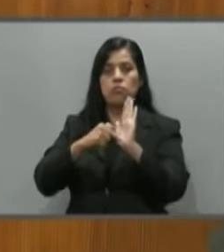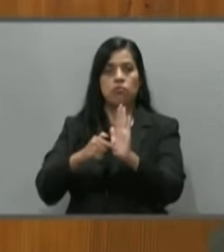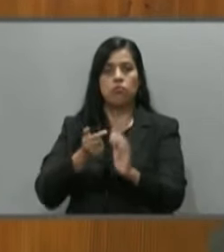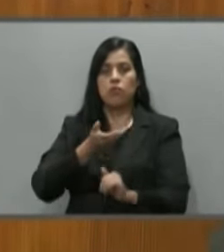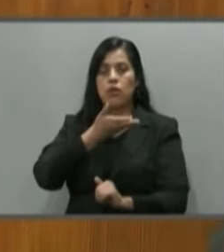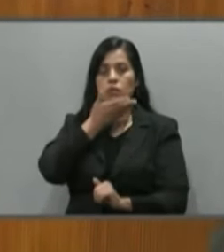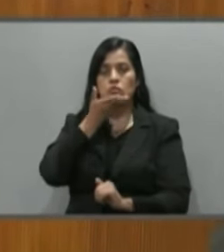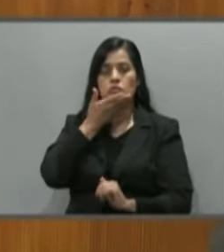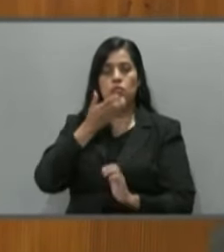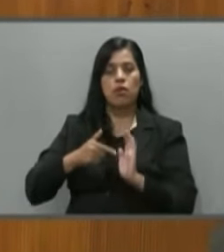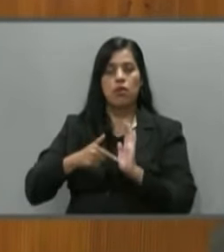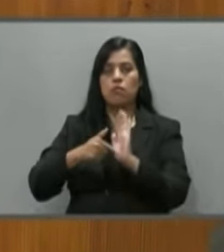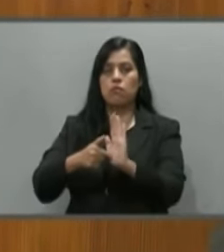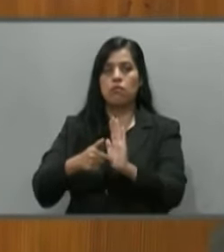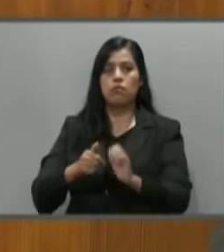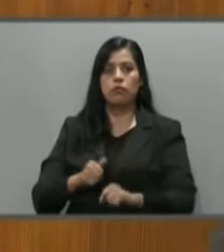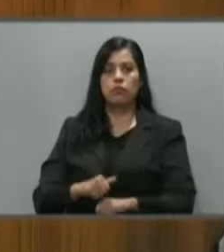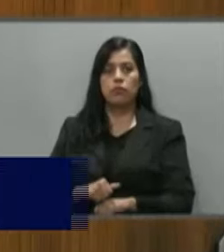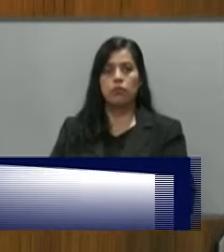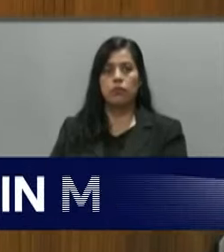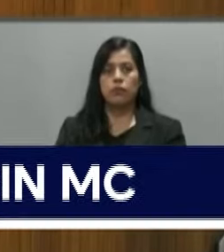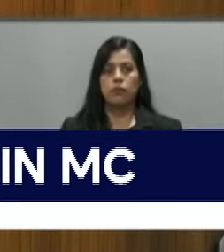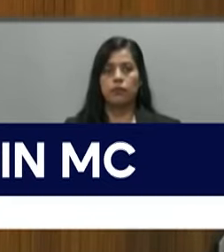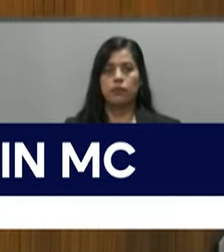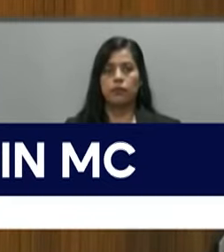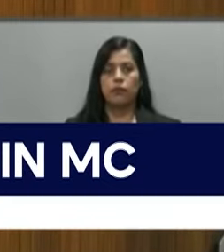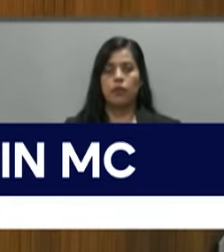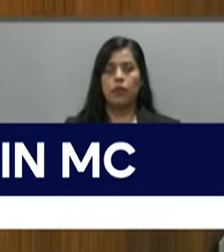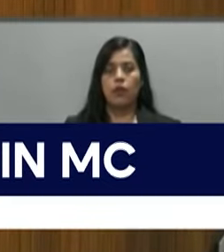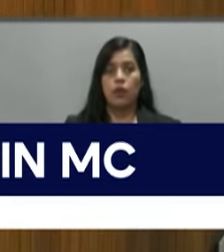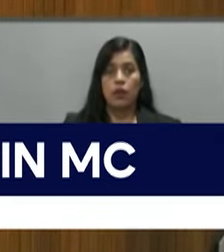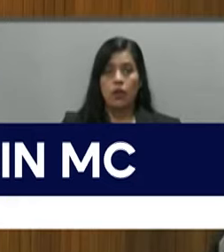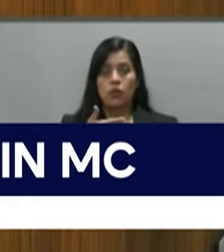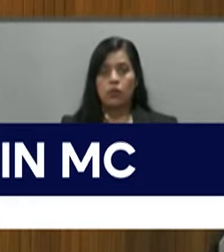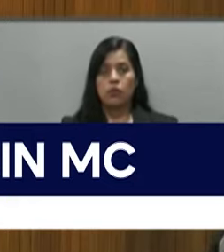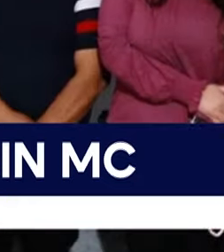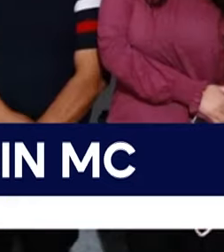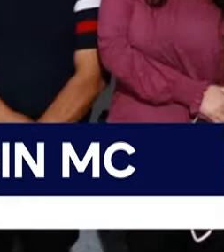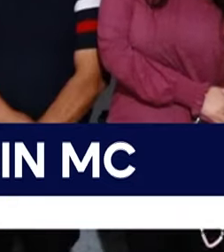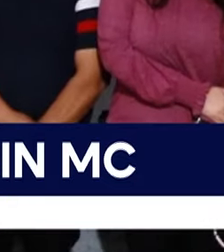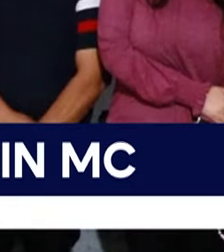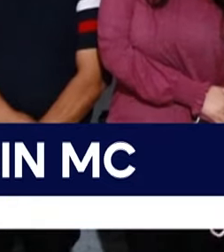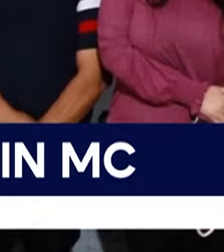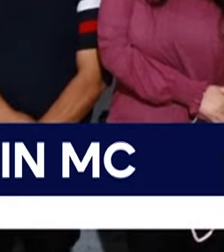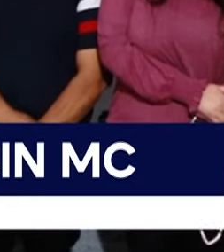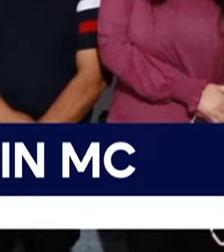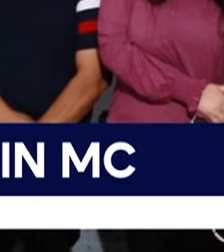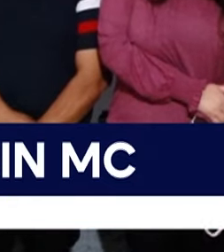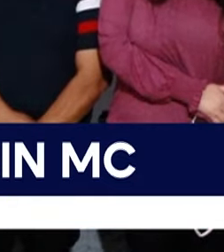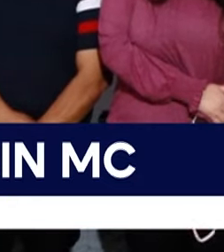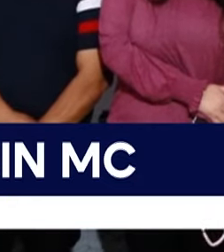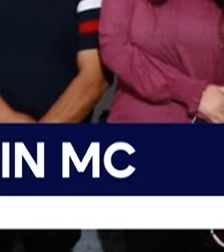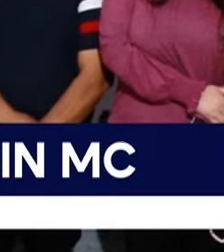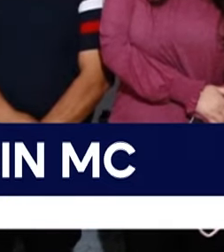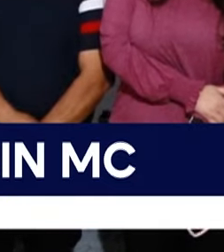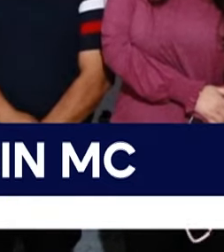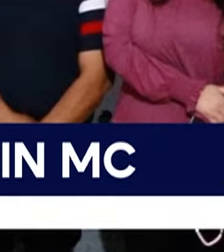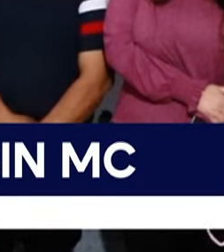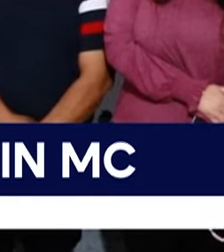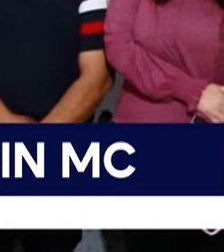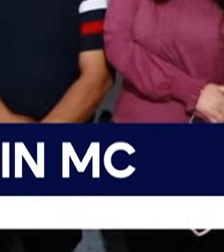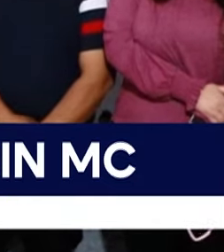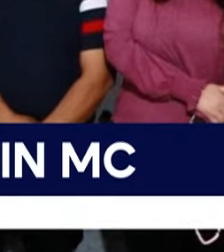Tras dos semanas de vacaciones, este lunes los diputados locales regresaron a sus actividades, pero la bancada de Movimiento Ciudadano sigue